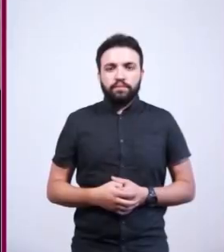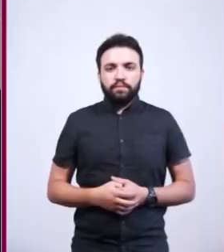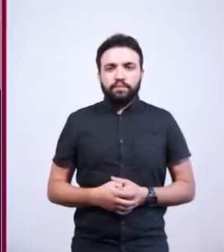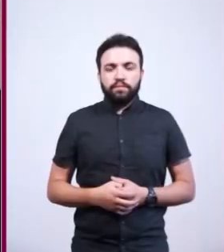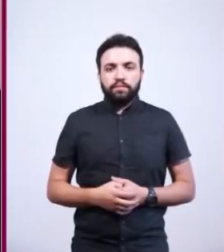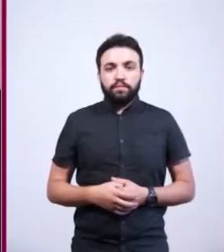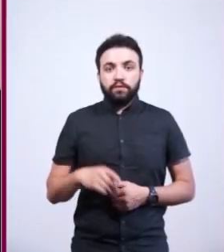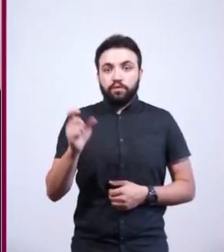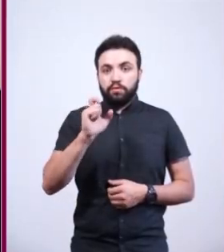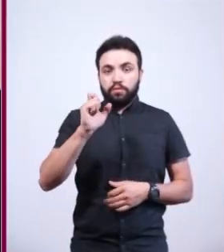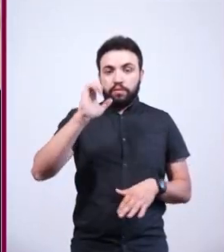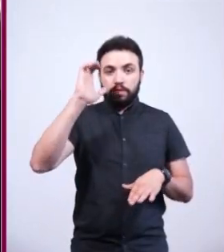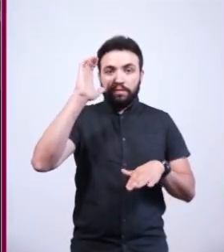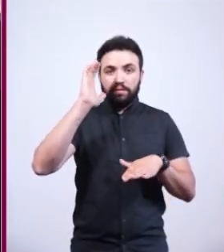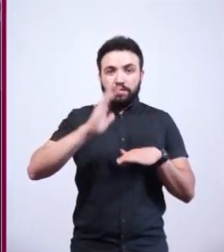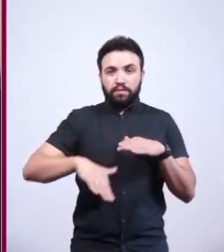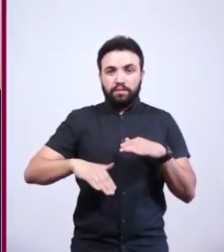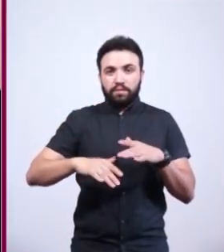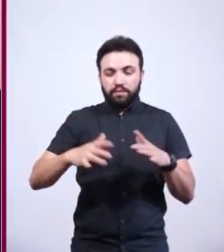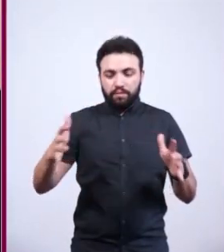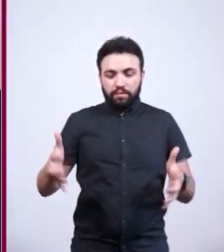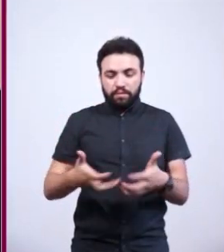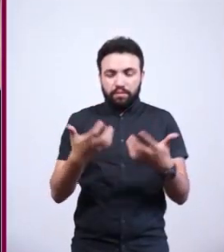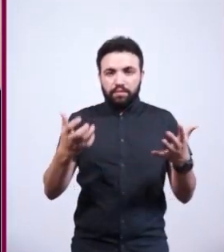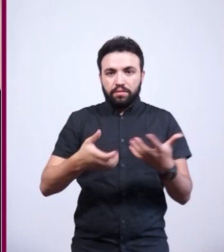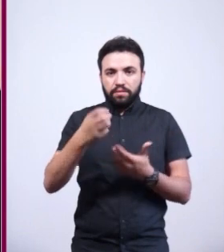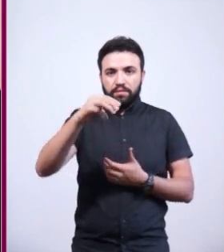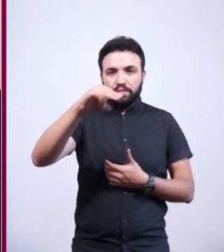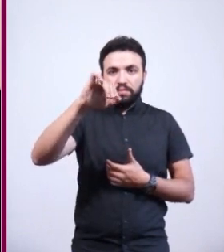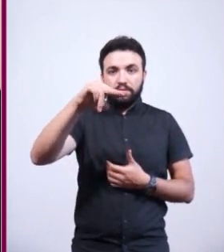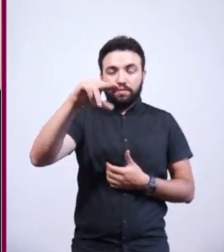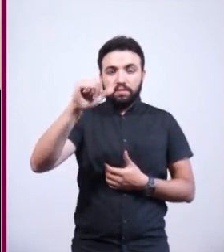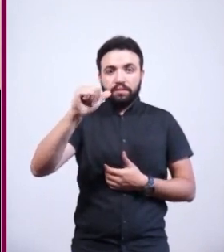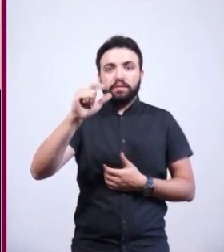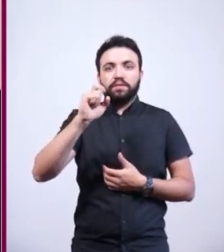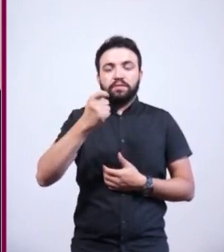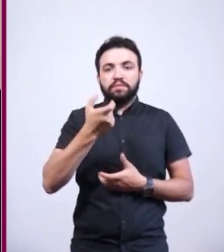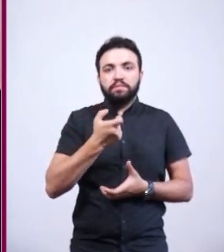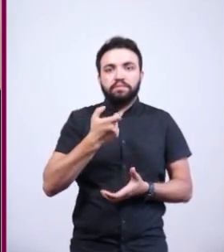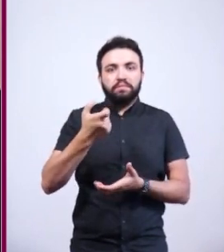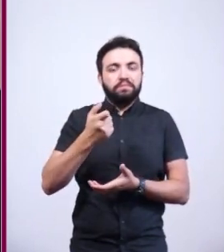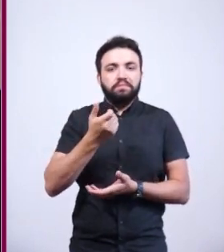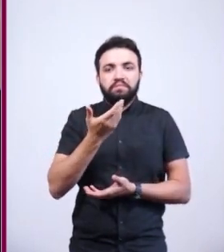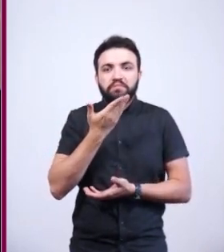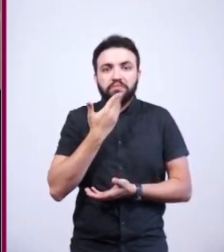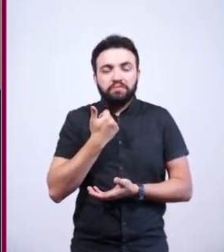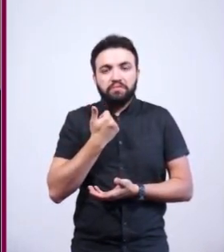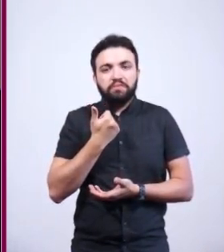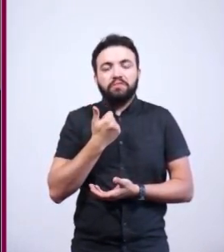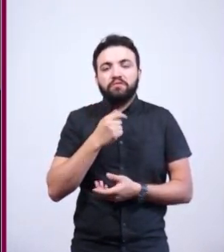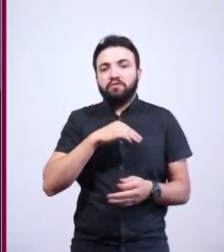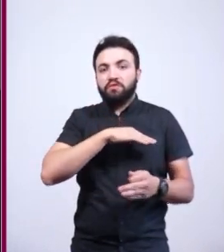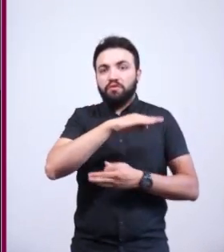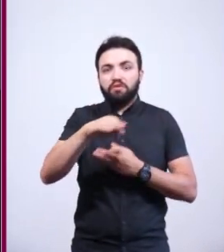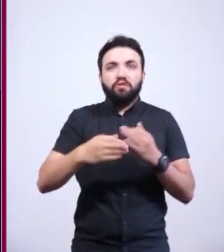Cuando se acaba la mina, cuando se acaba la economía, todo el mundo se va a buscar un futuro.